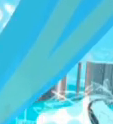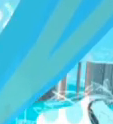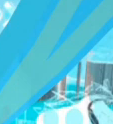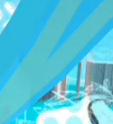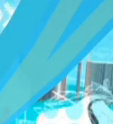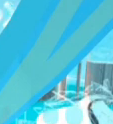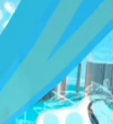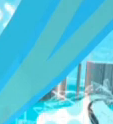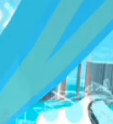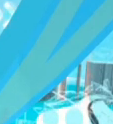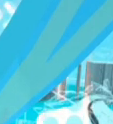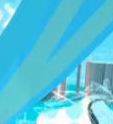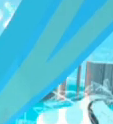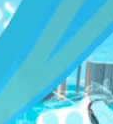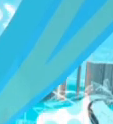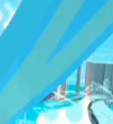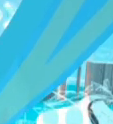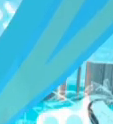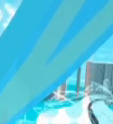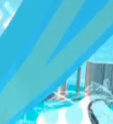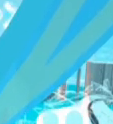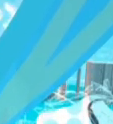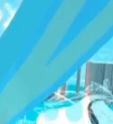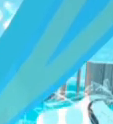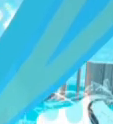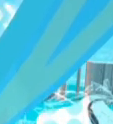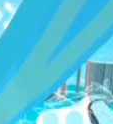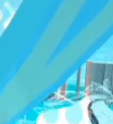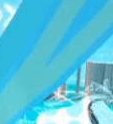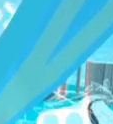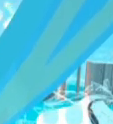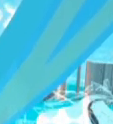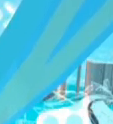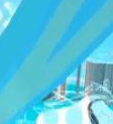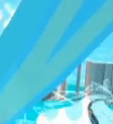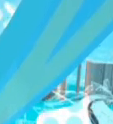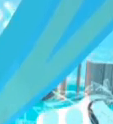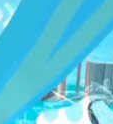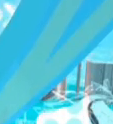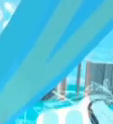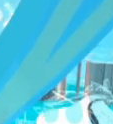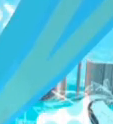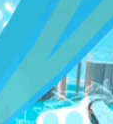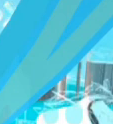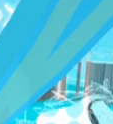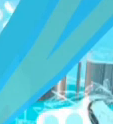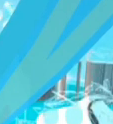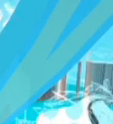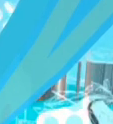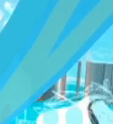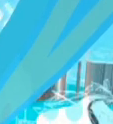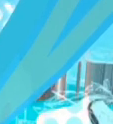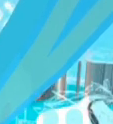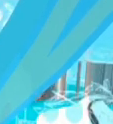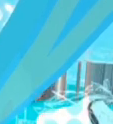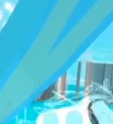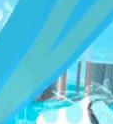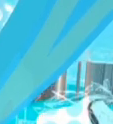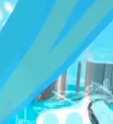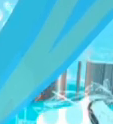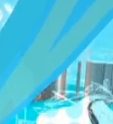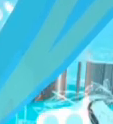de 1949. Me parece que hay que verlo en 2 planos. Uno, el que corresponde al Poder